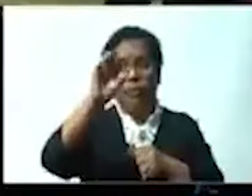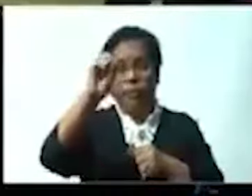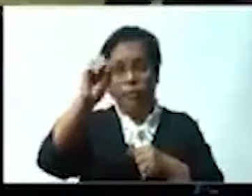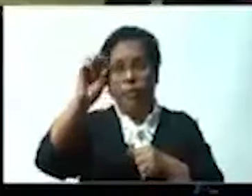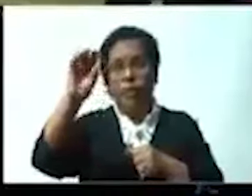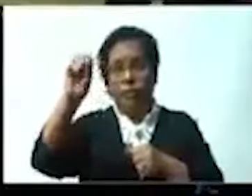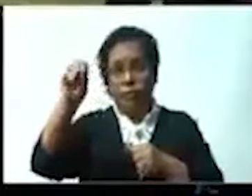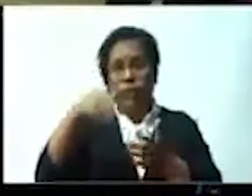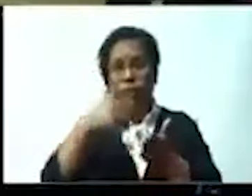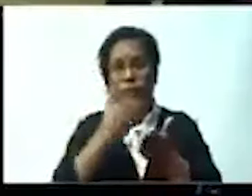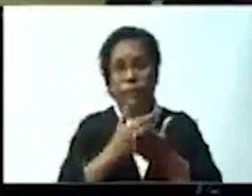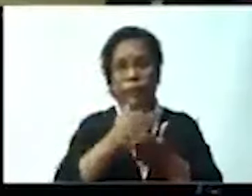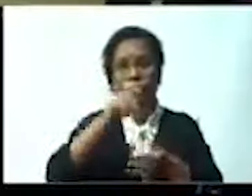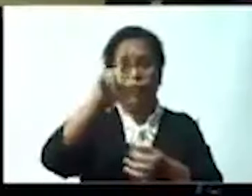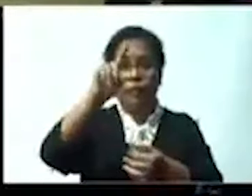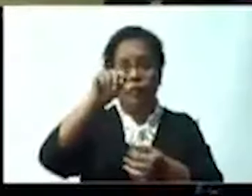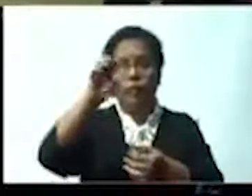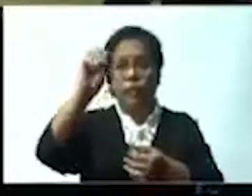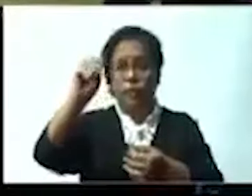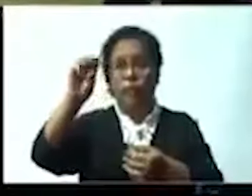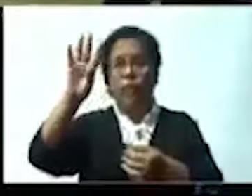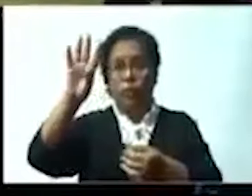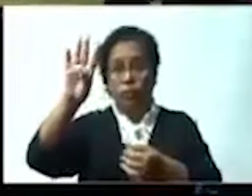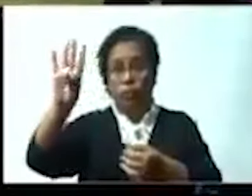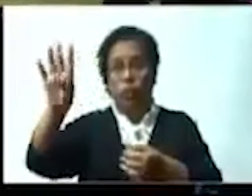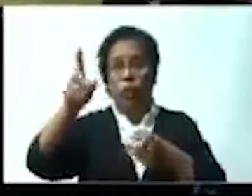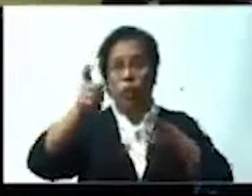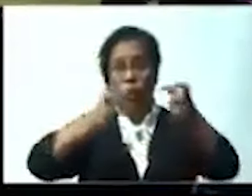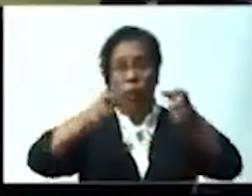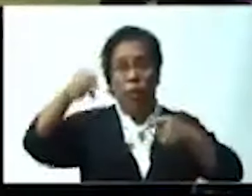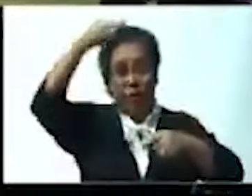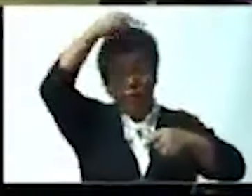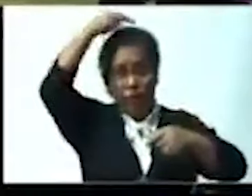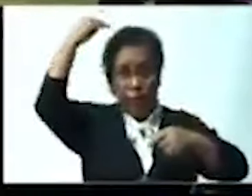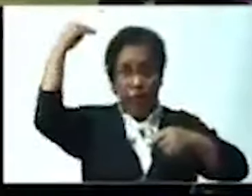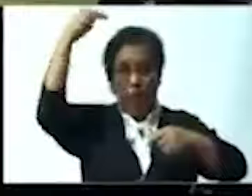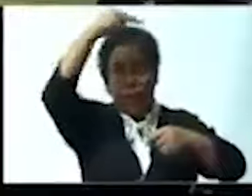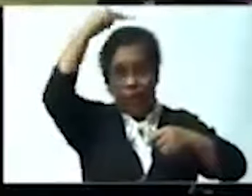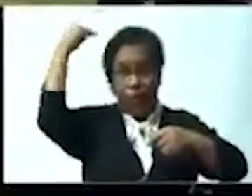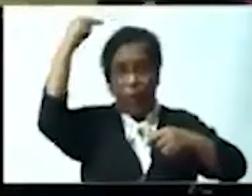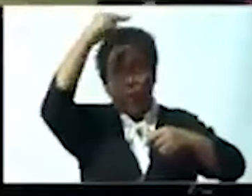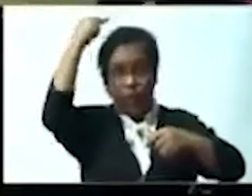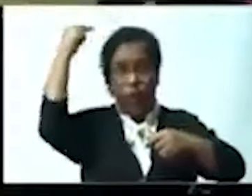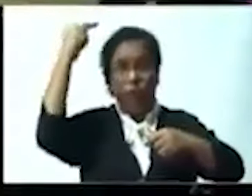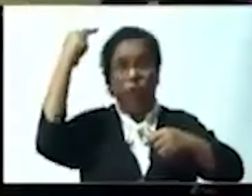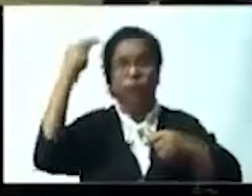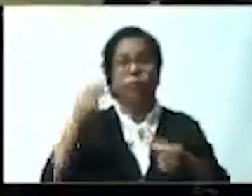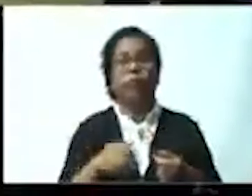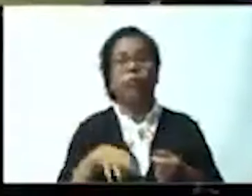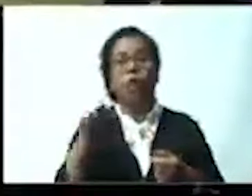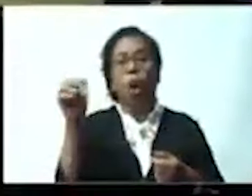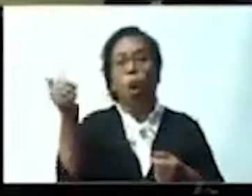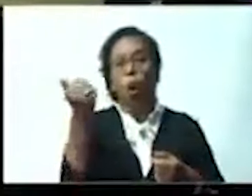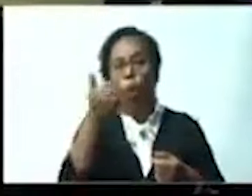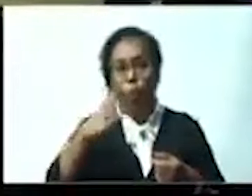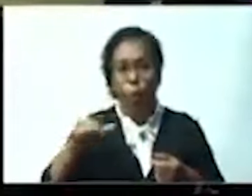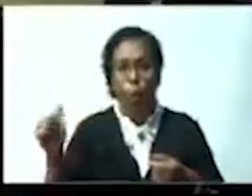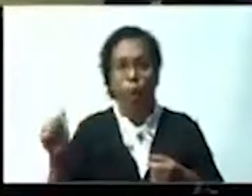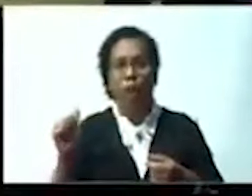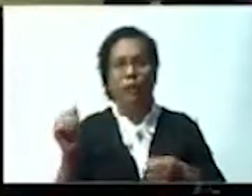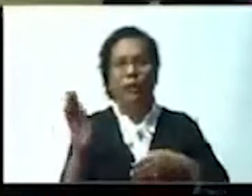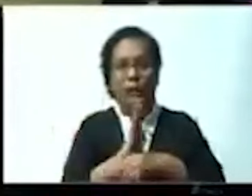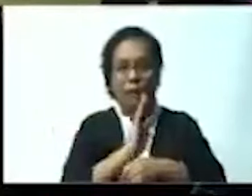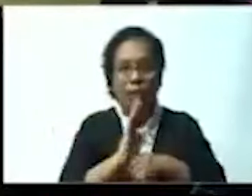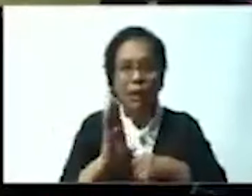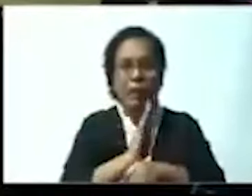privilegio de que no se grabase fiscalmente ninguna operación económica en la que estuviera envuelto la concesionaria. Se